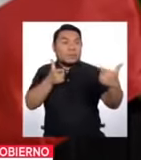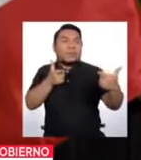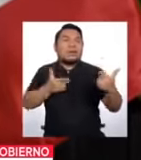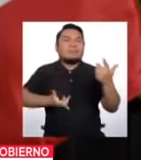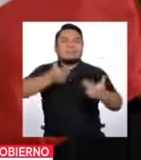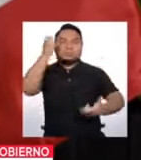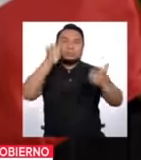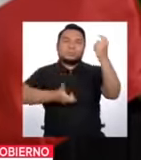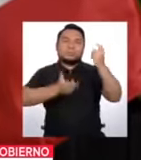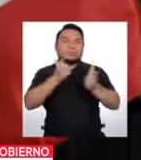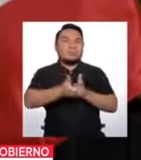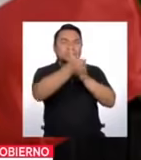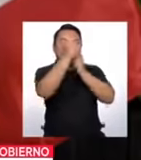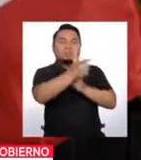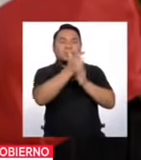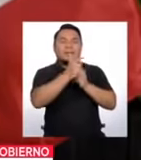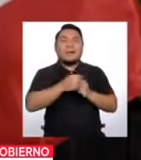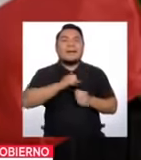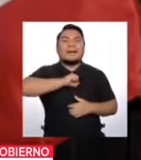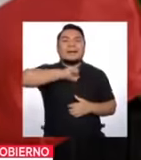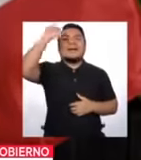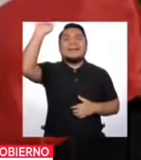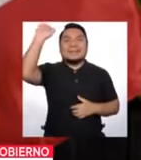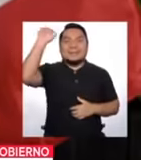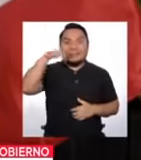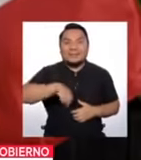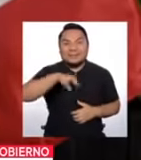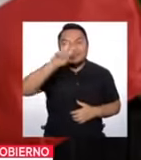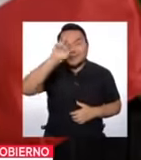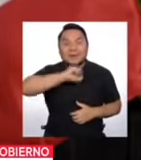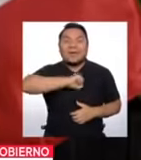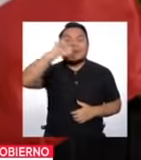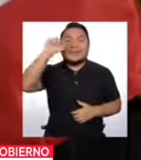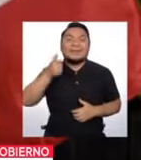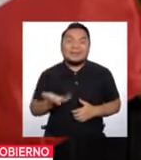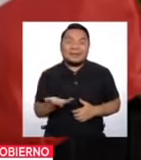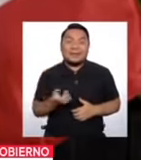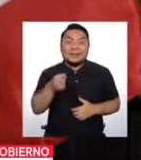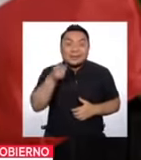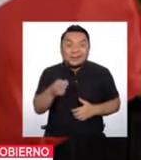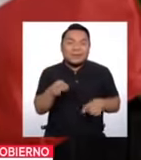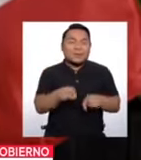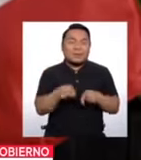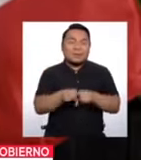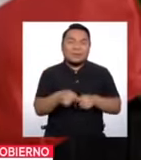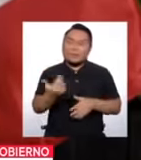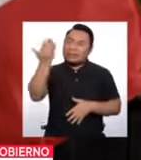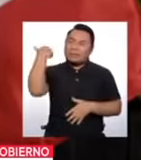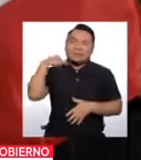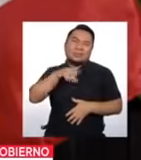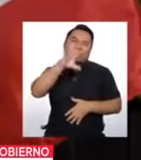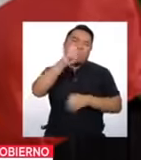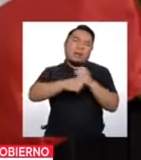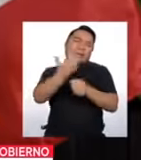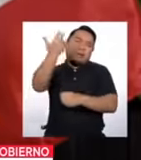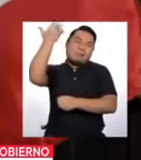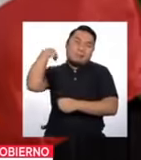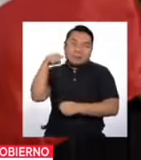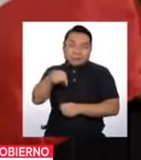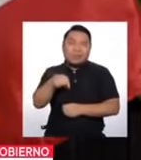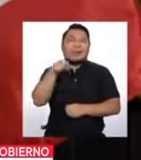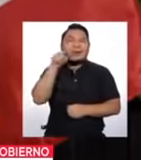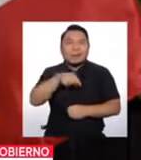obtuvimos como país. Una demostración más. Ha pasado más de 150 años y la lección